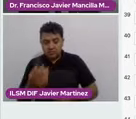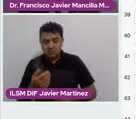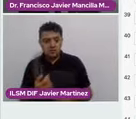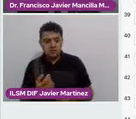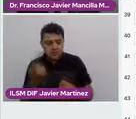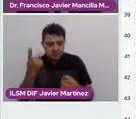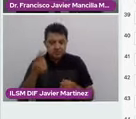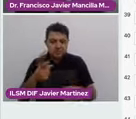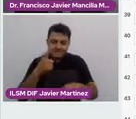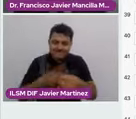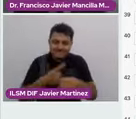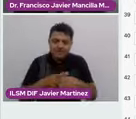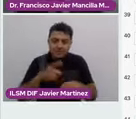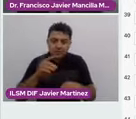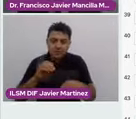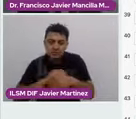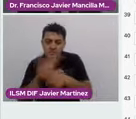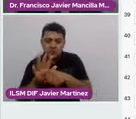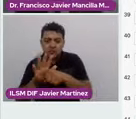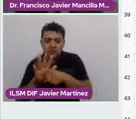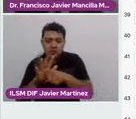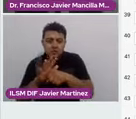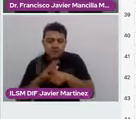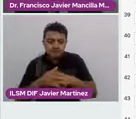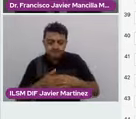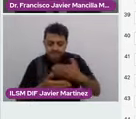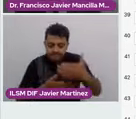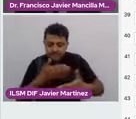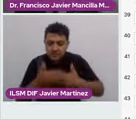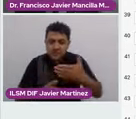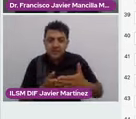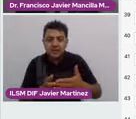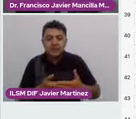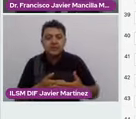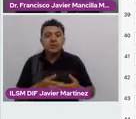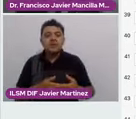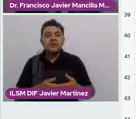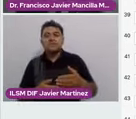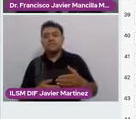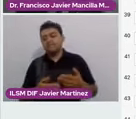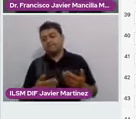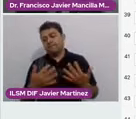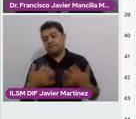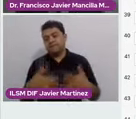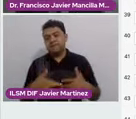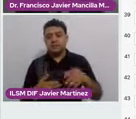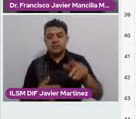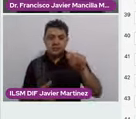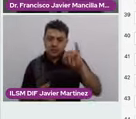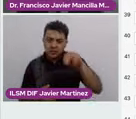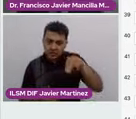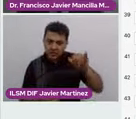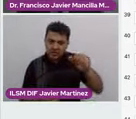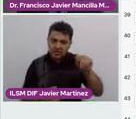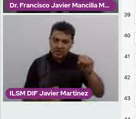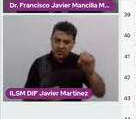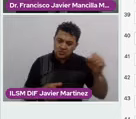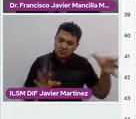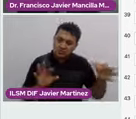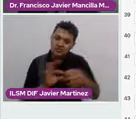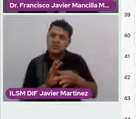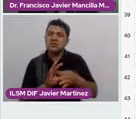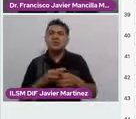que se dejó de sentir más sobre los pacientes fue el tinnitus. Porque, bueno, el COVID, pues hasta el momento no sabemos lo que sea esa